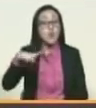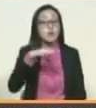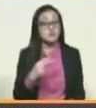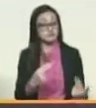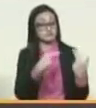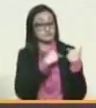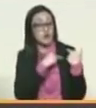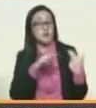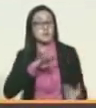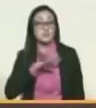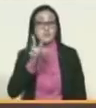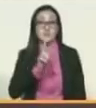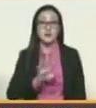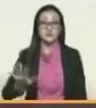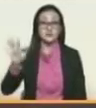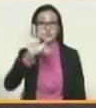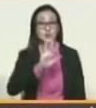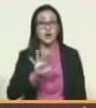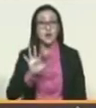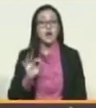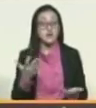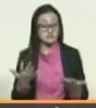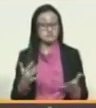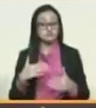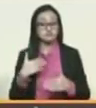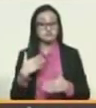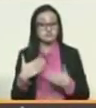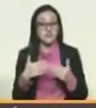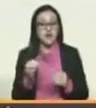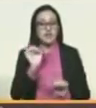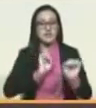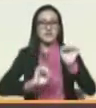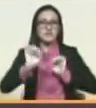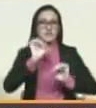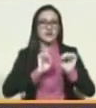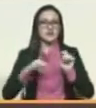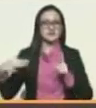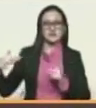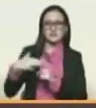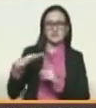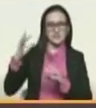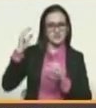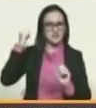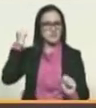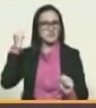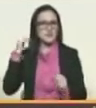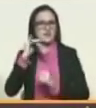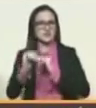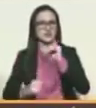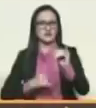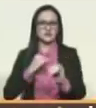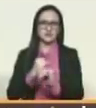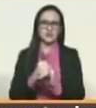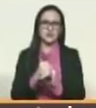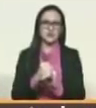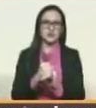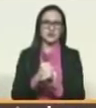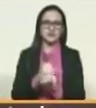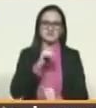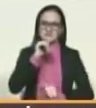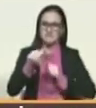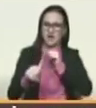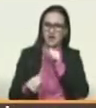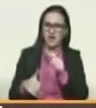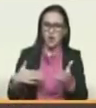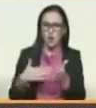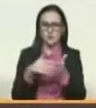pueblo de Venezuela está activado justamente en defensa de desmanes diplomáticos, desmanes internacionales, y está activado también, como